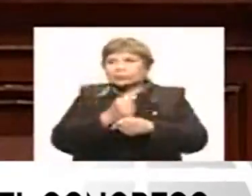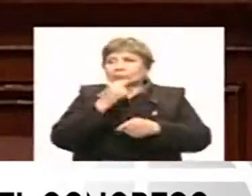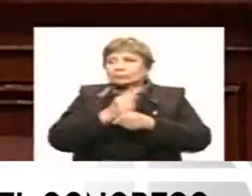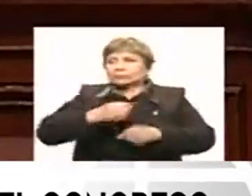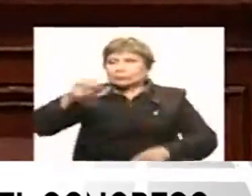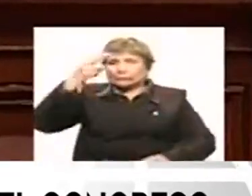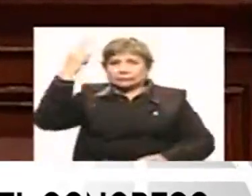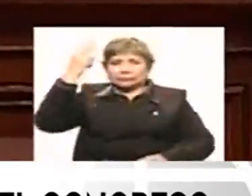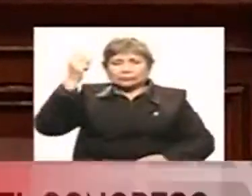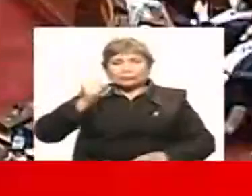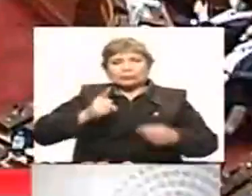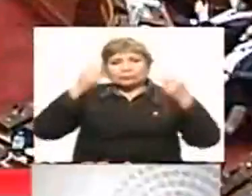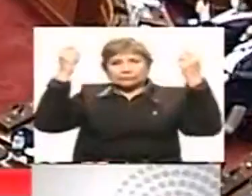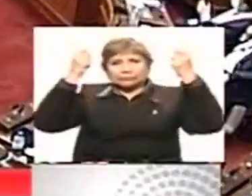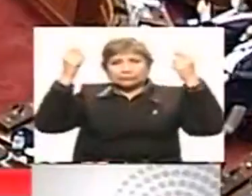complicado período post electoral